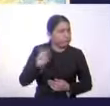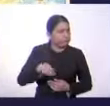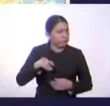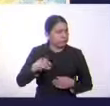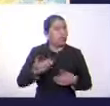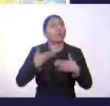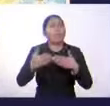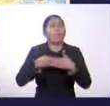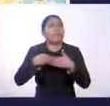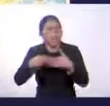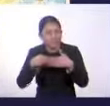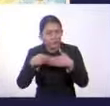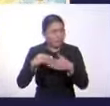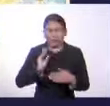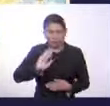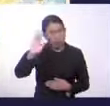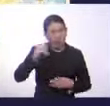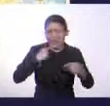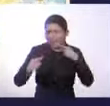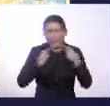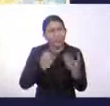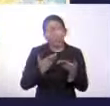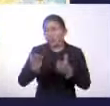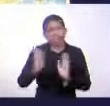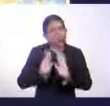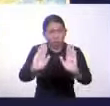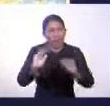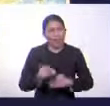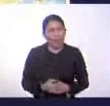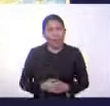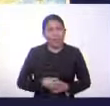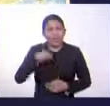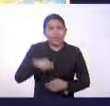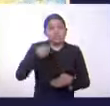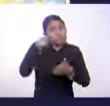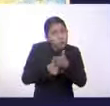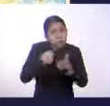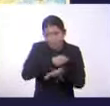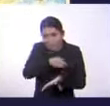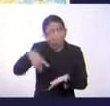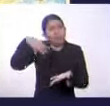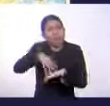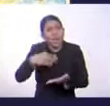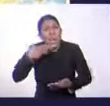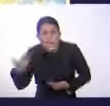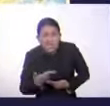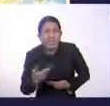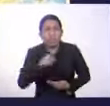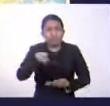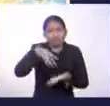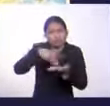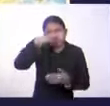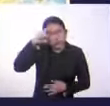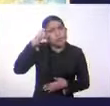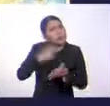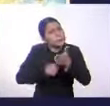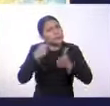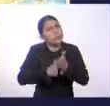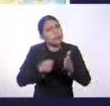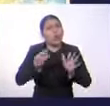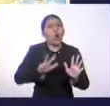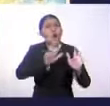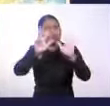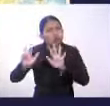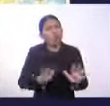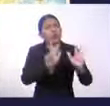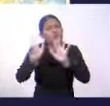quiero ver si le recortamos. No. Esto es la lucha obrera, la lucha campesina, la que ha permitido una jornada de 8 horas.